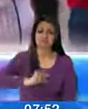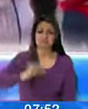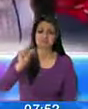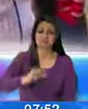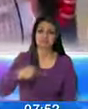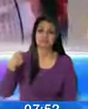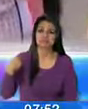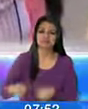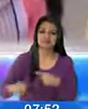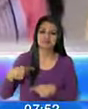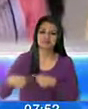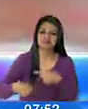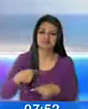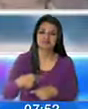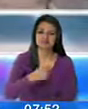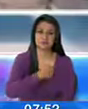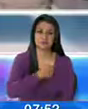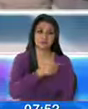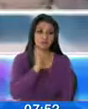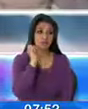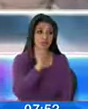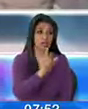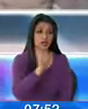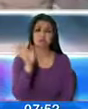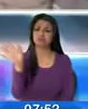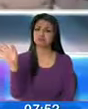aquí. ¿Y no son muy caras? No,